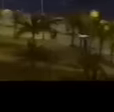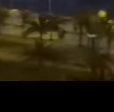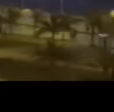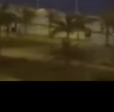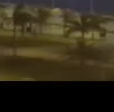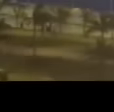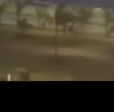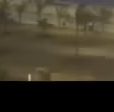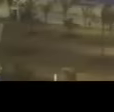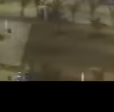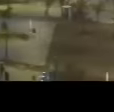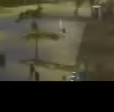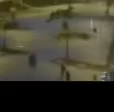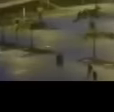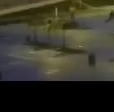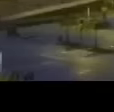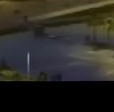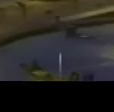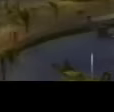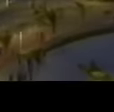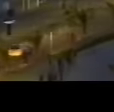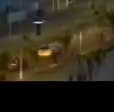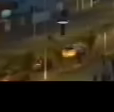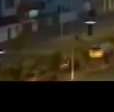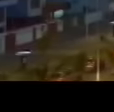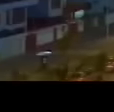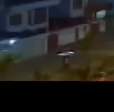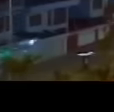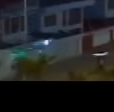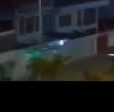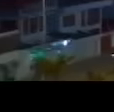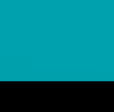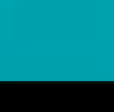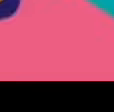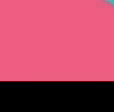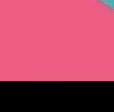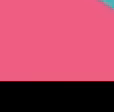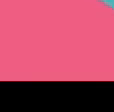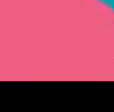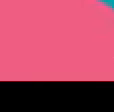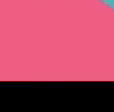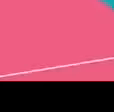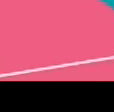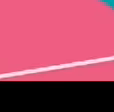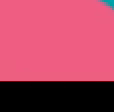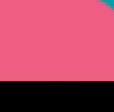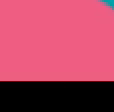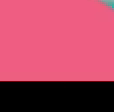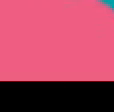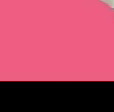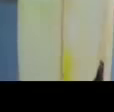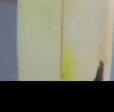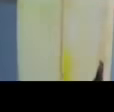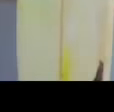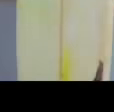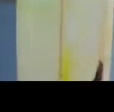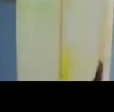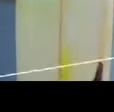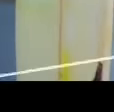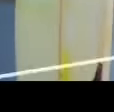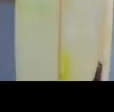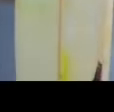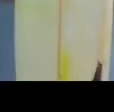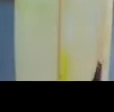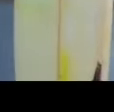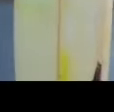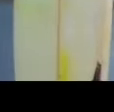el primer festival deportivo del país llegó para activar las palmas en esmeraldas es por fest activa tu mundo activa